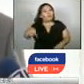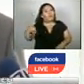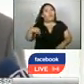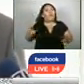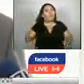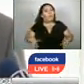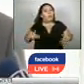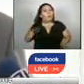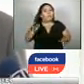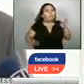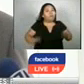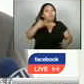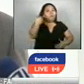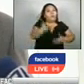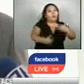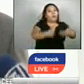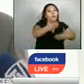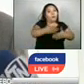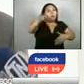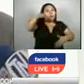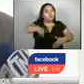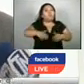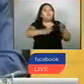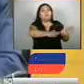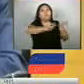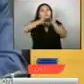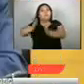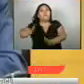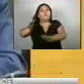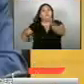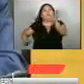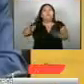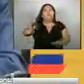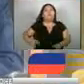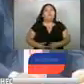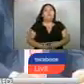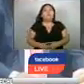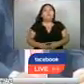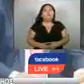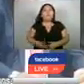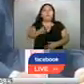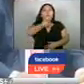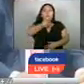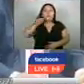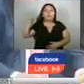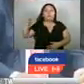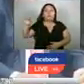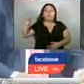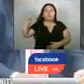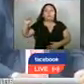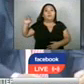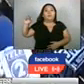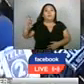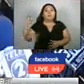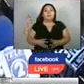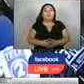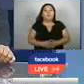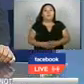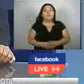proceso de antejuicio legislativo, ahora el caso pasará a instancias judiciales. Néstor Hernández, Noticiero Hechos.